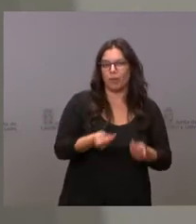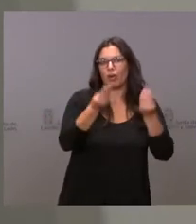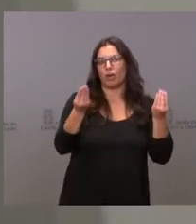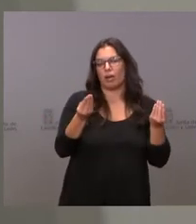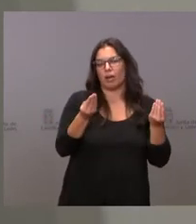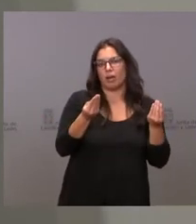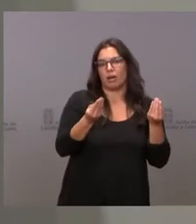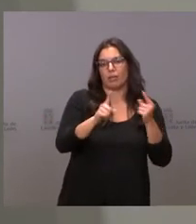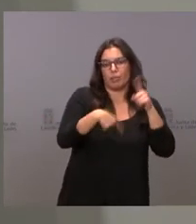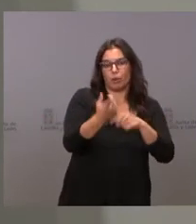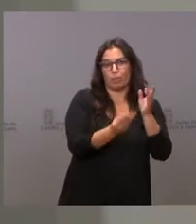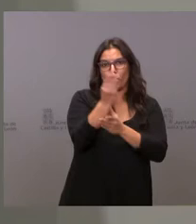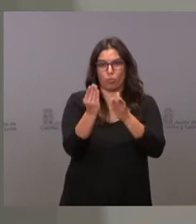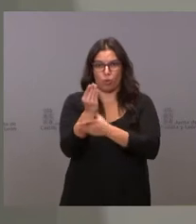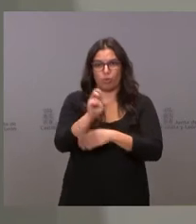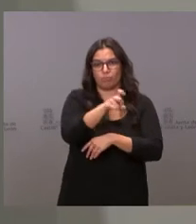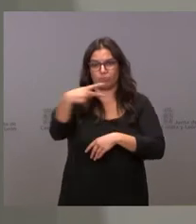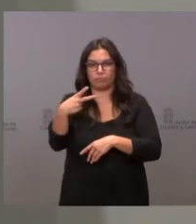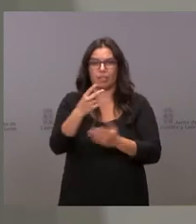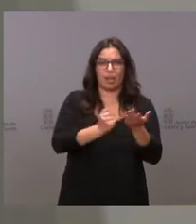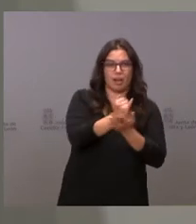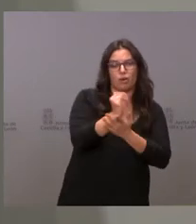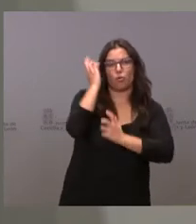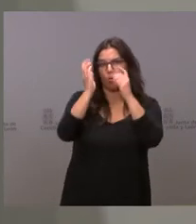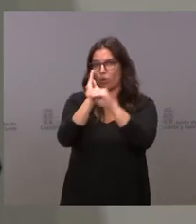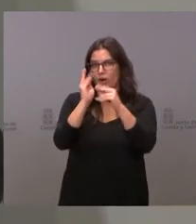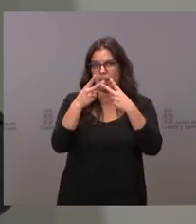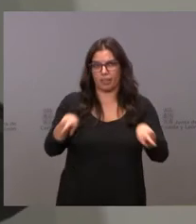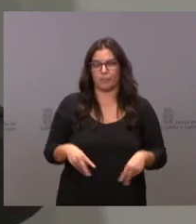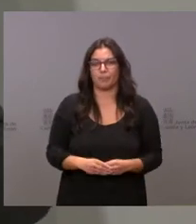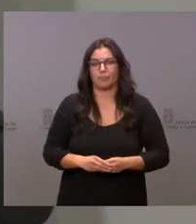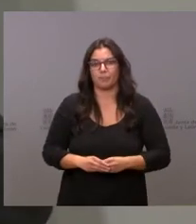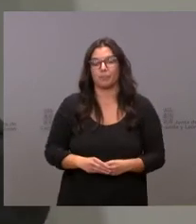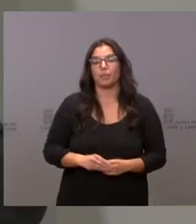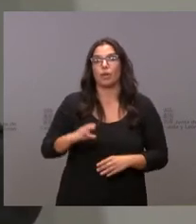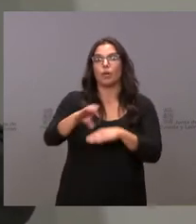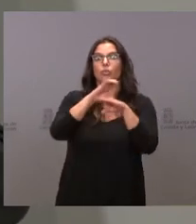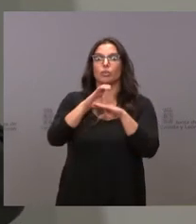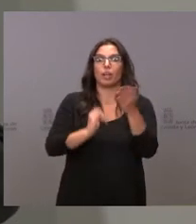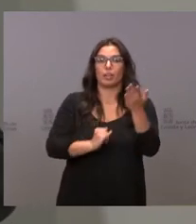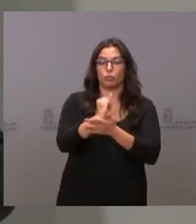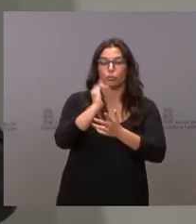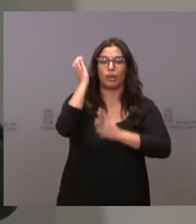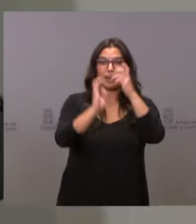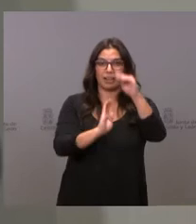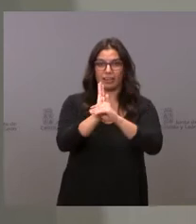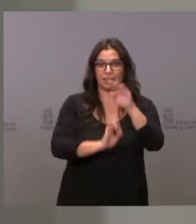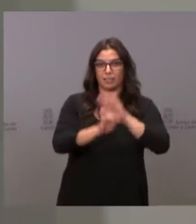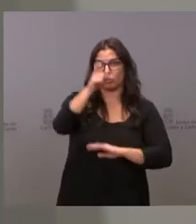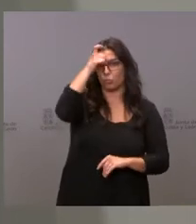nuestra producción agraria y ganadera. La Consejería de Agricultura, Ganadería y Desarrollo Rural